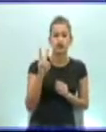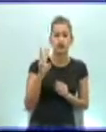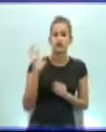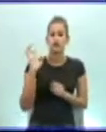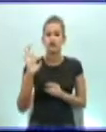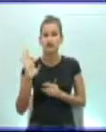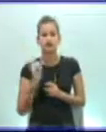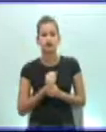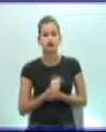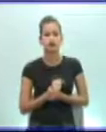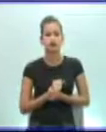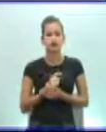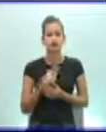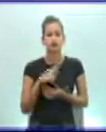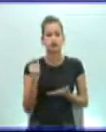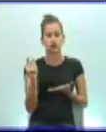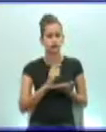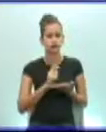ustedes evalúen en casa.